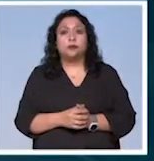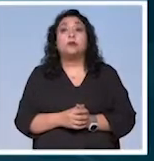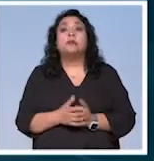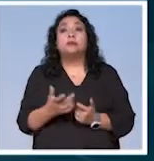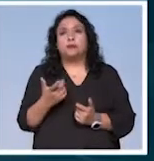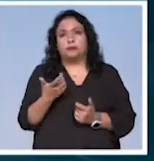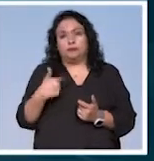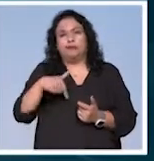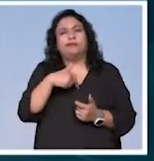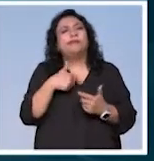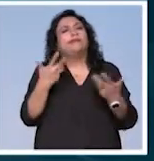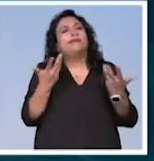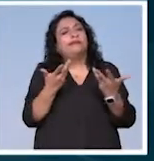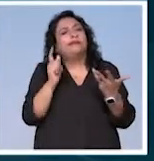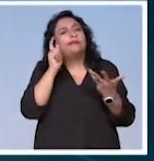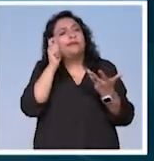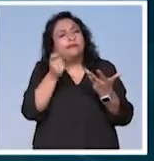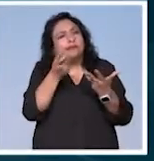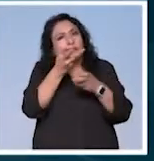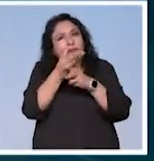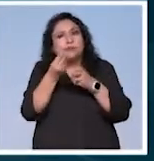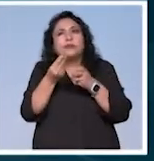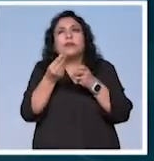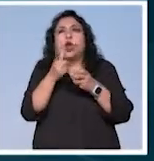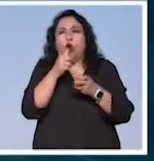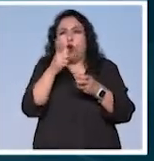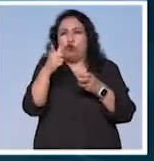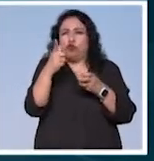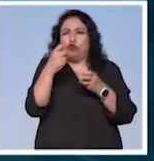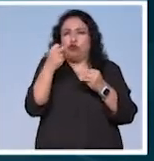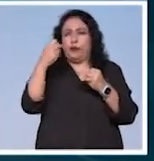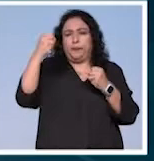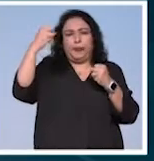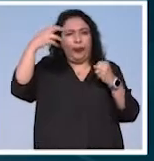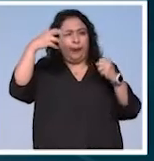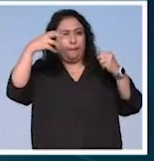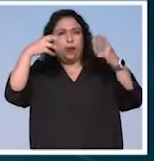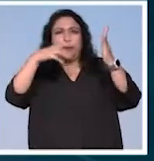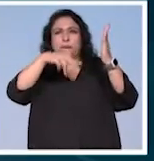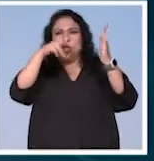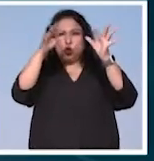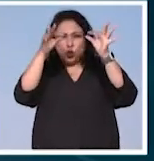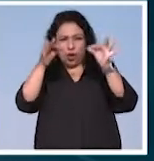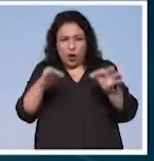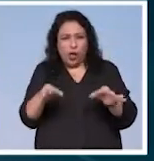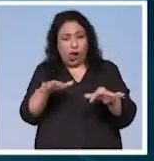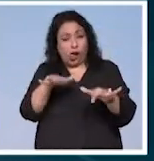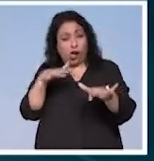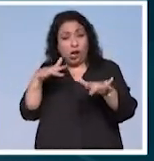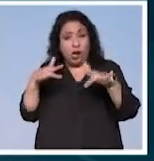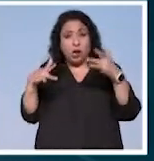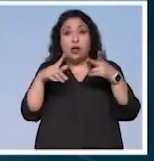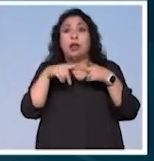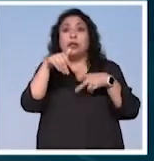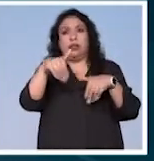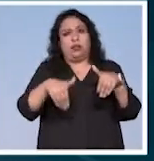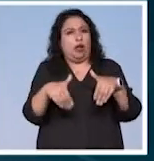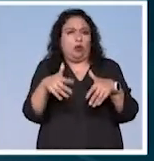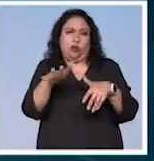Lo que hemos hecho es recuperar la luminosidad que tenía la pintura original y el teatro